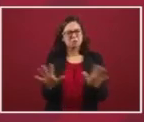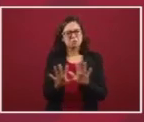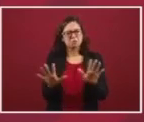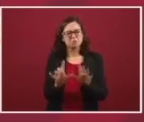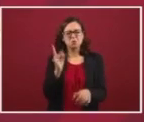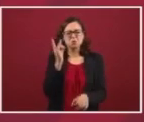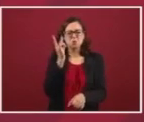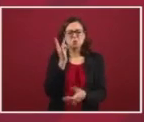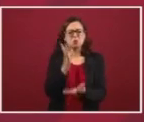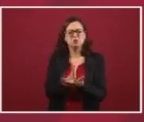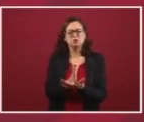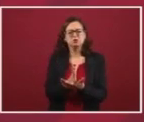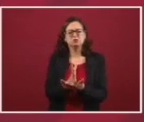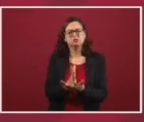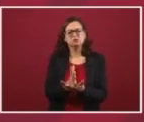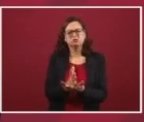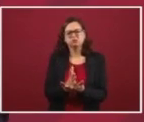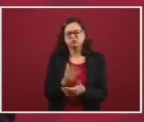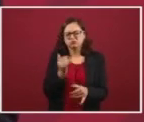informar